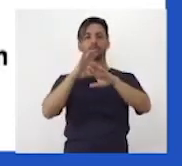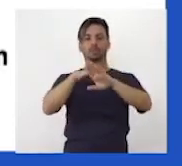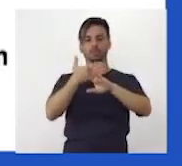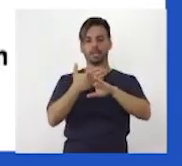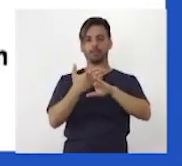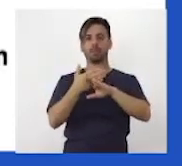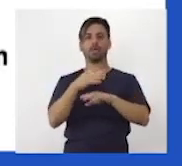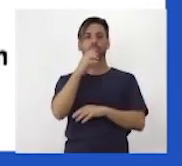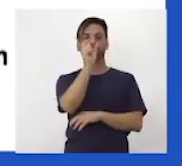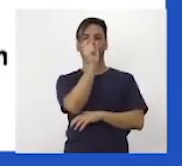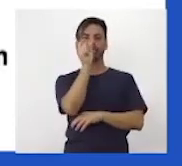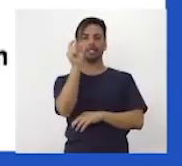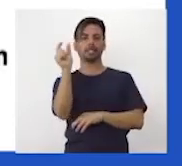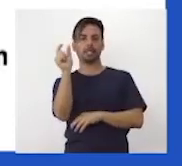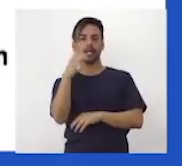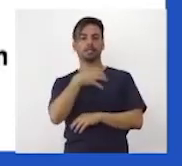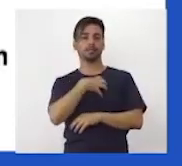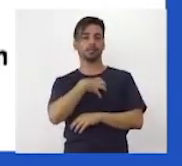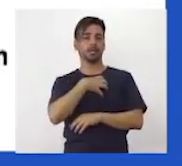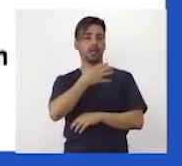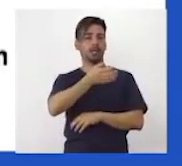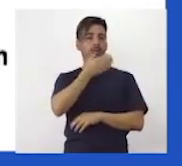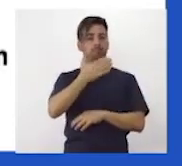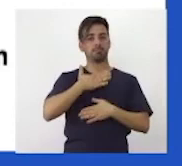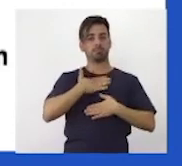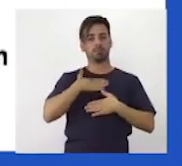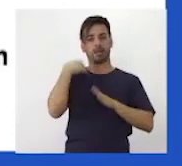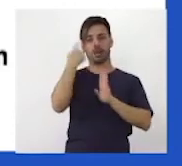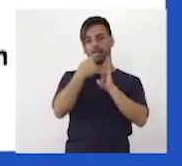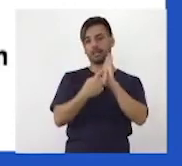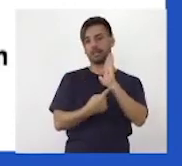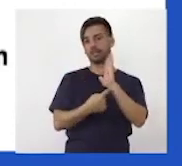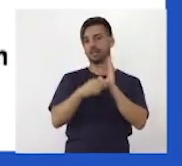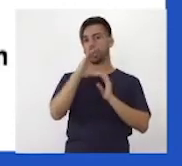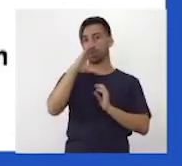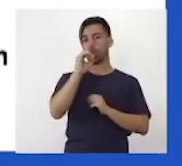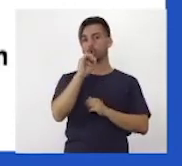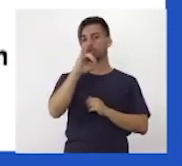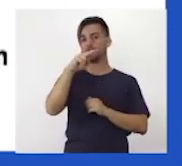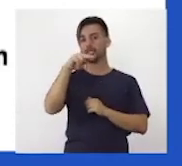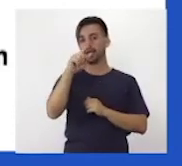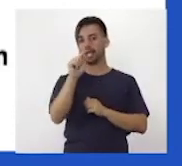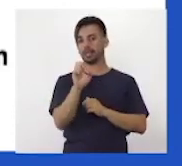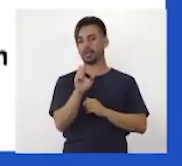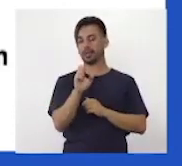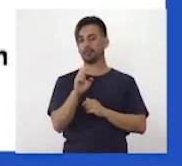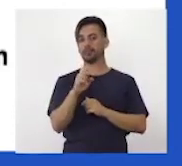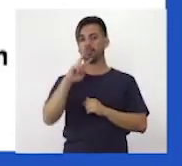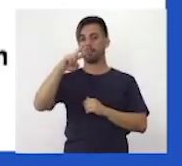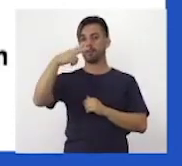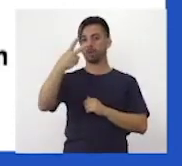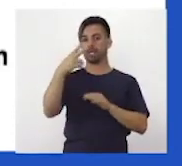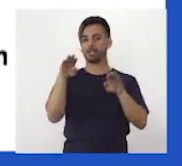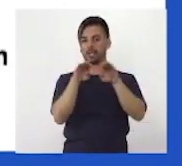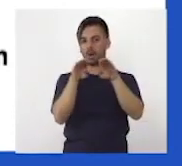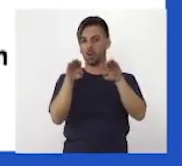propiedad de cociente de potencias de igual base.